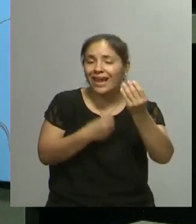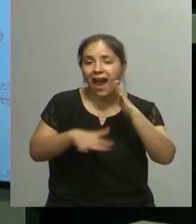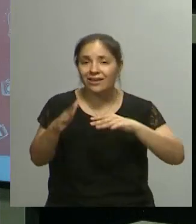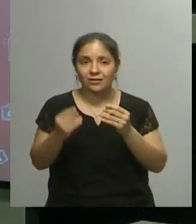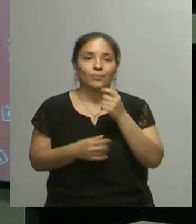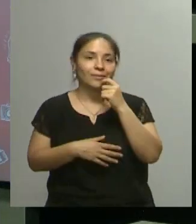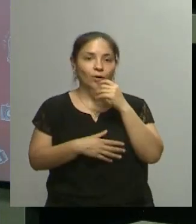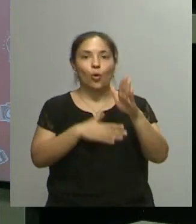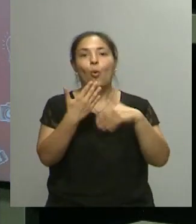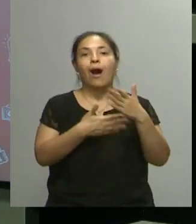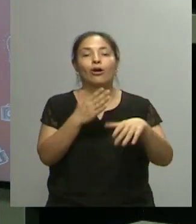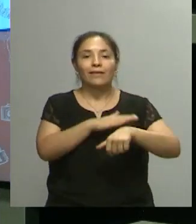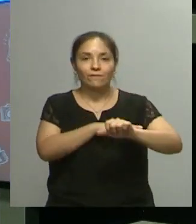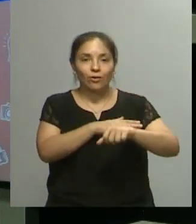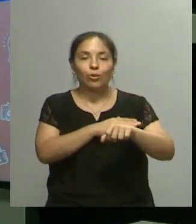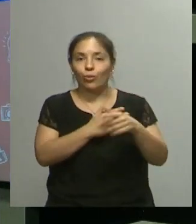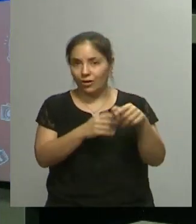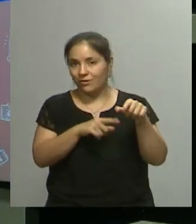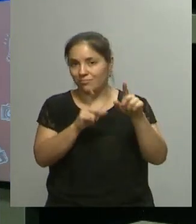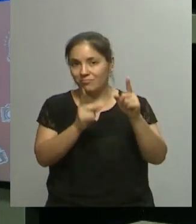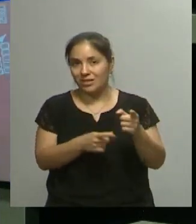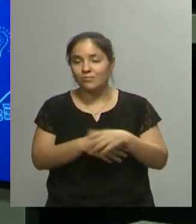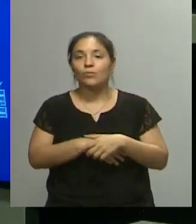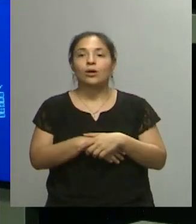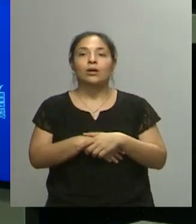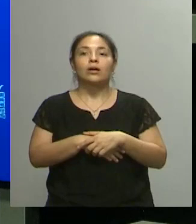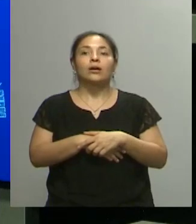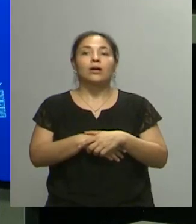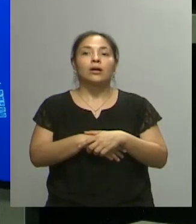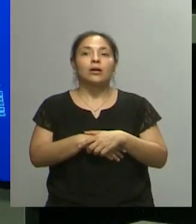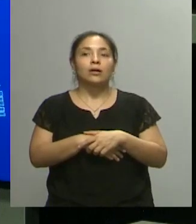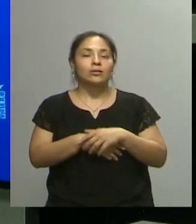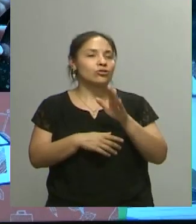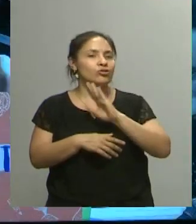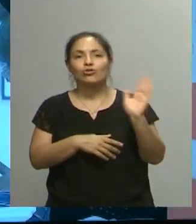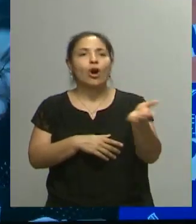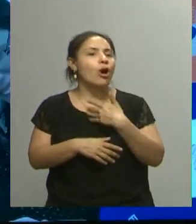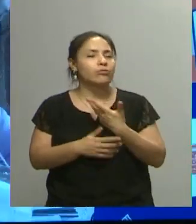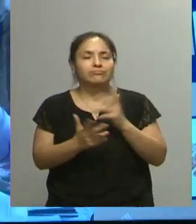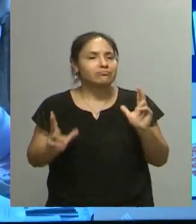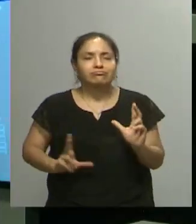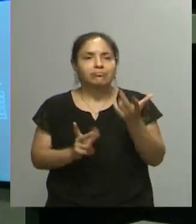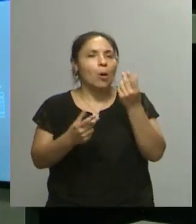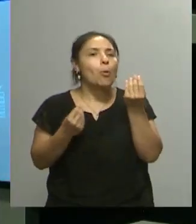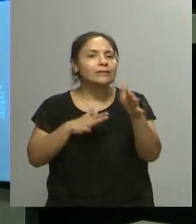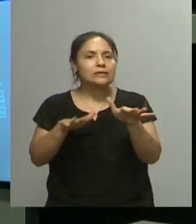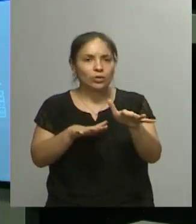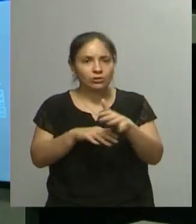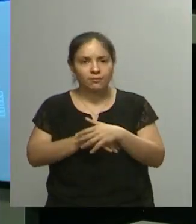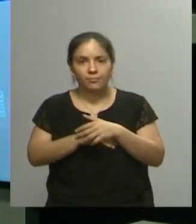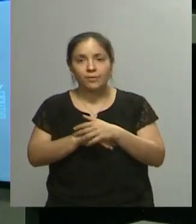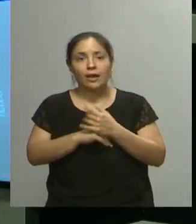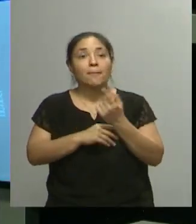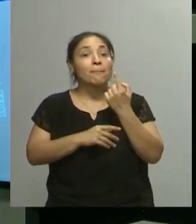de fútbol, que muchos dicen, bueno, los títulos dicen están consternados por la situación, pero ¿qué tanto hacen